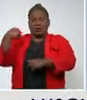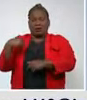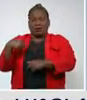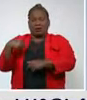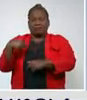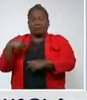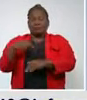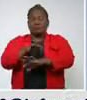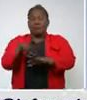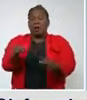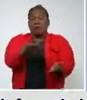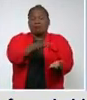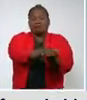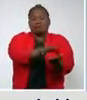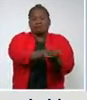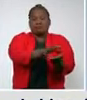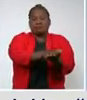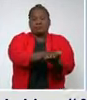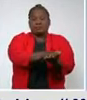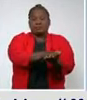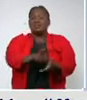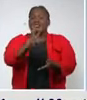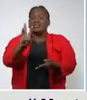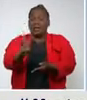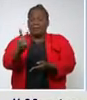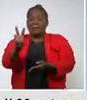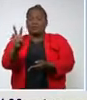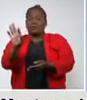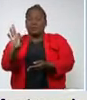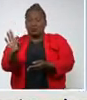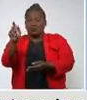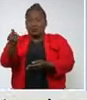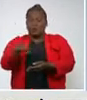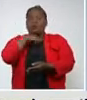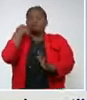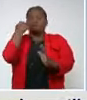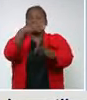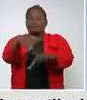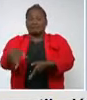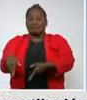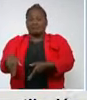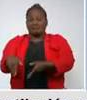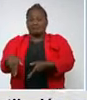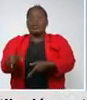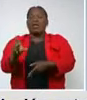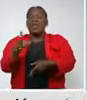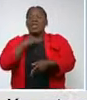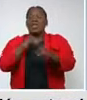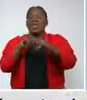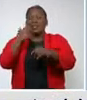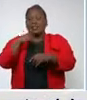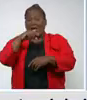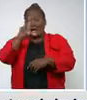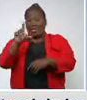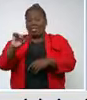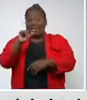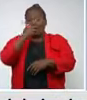se acumulan 328, que da una letalidad para Cuba de un